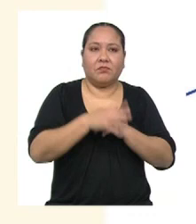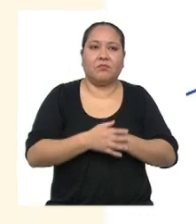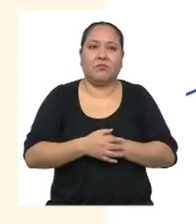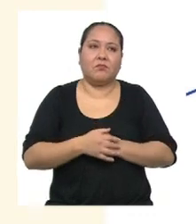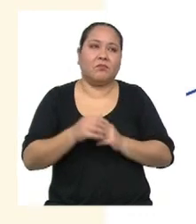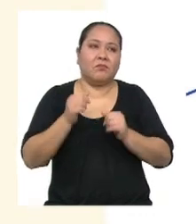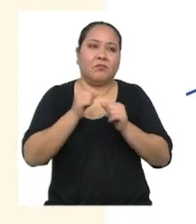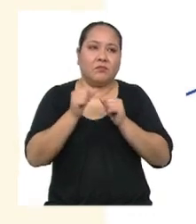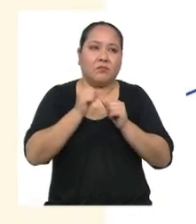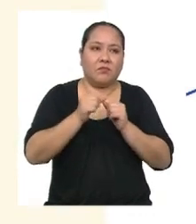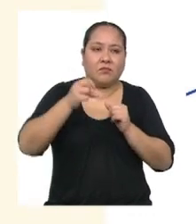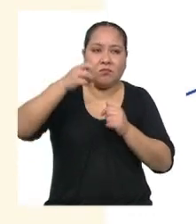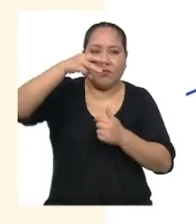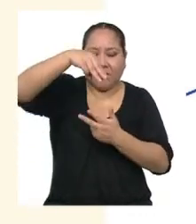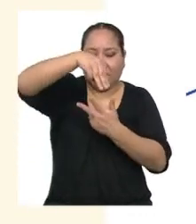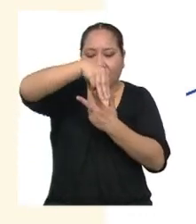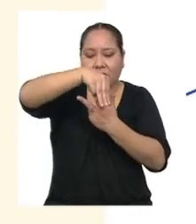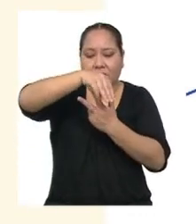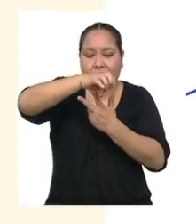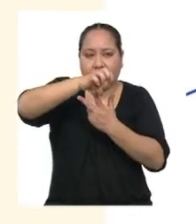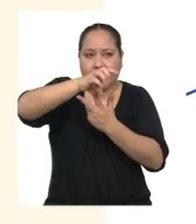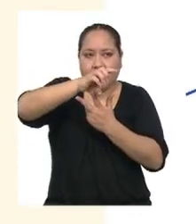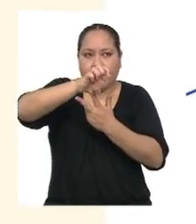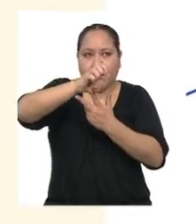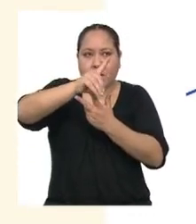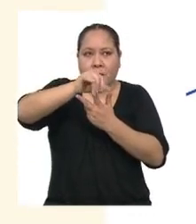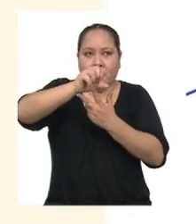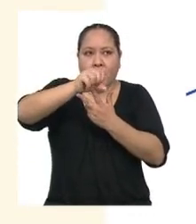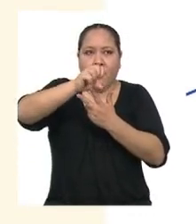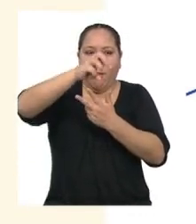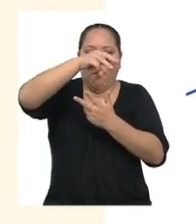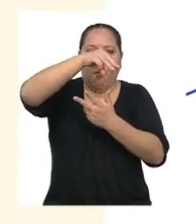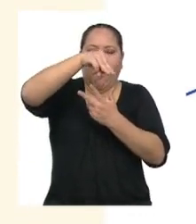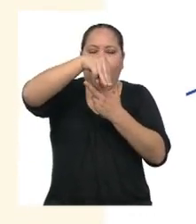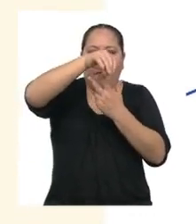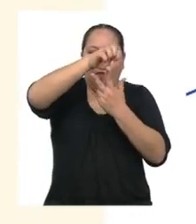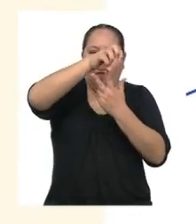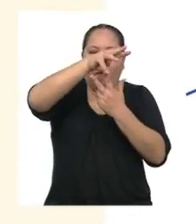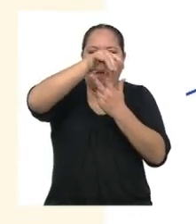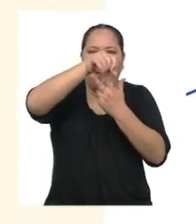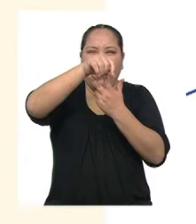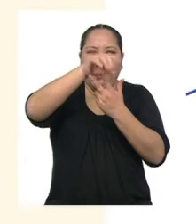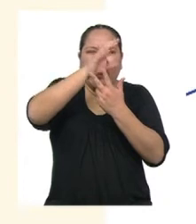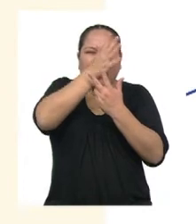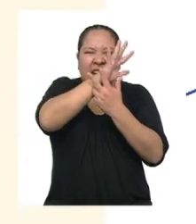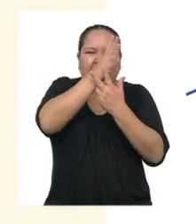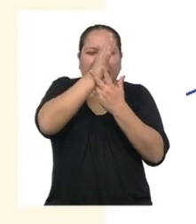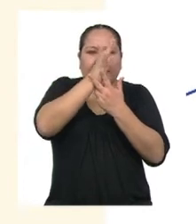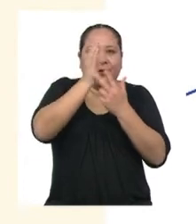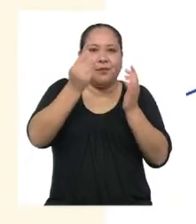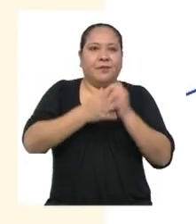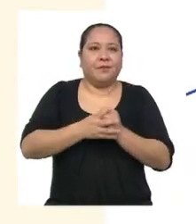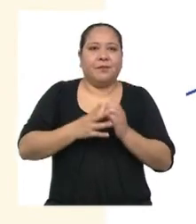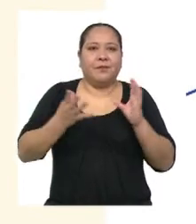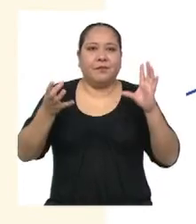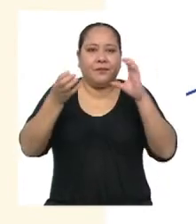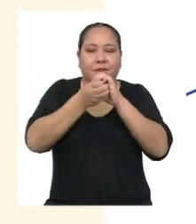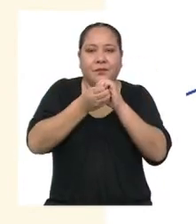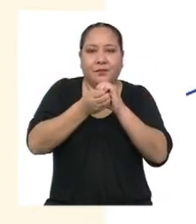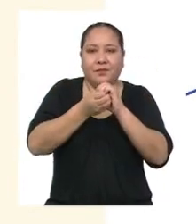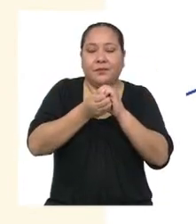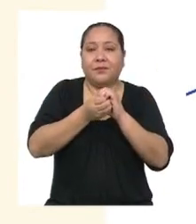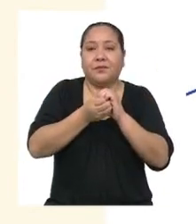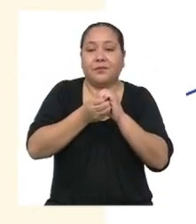de la media y los valores de la mediana coinciden o son muy similares. Lo redondeamos, tenemos 31